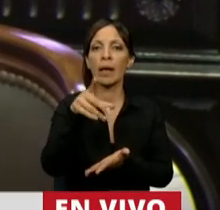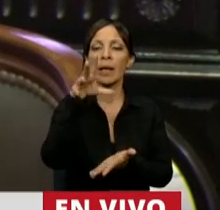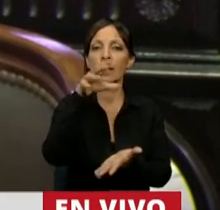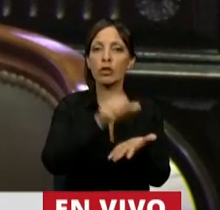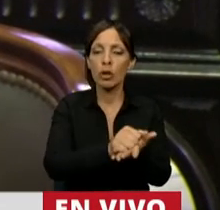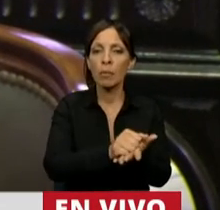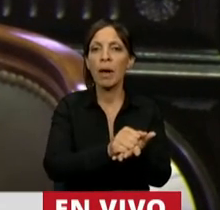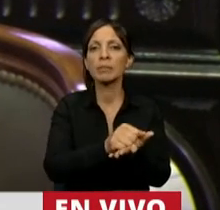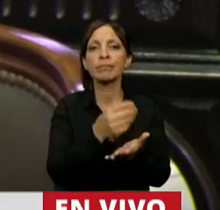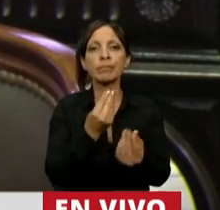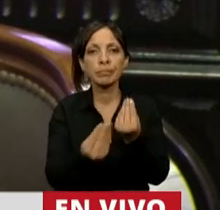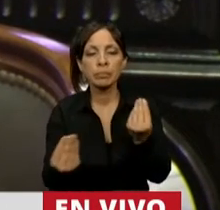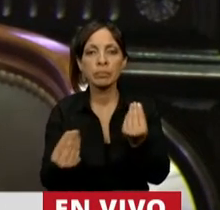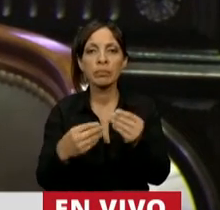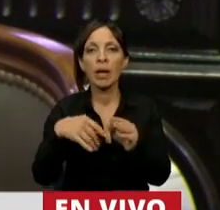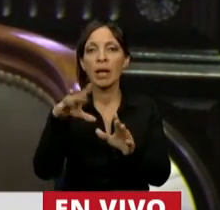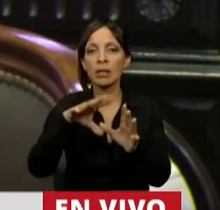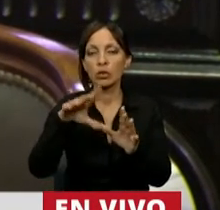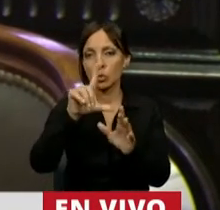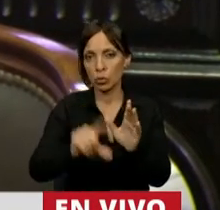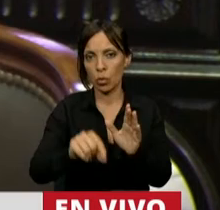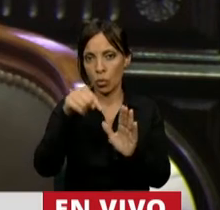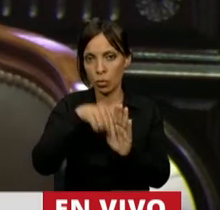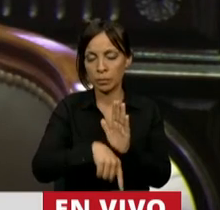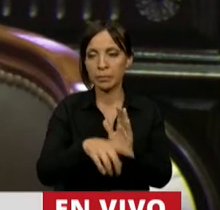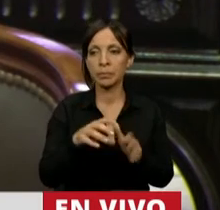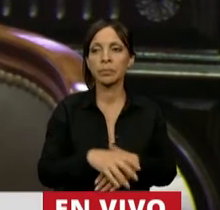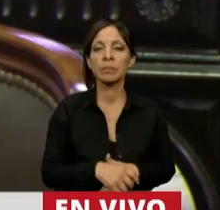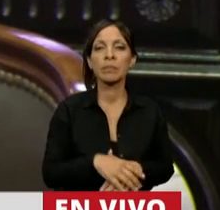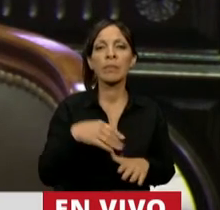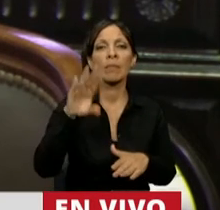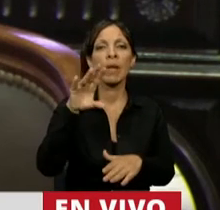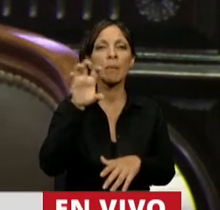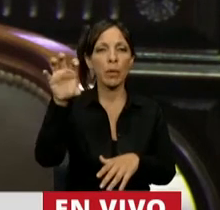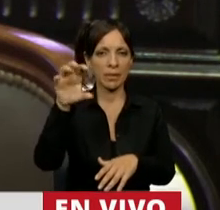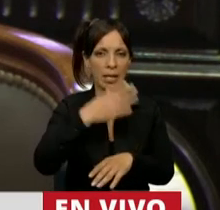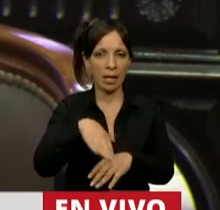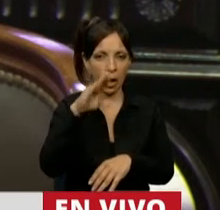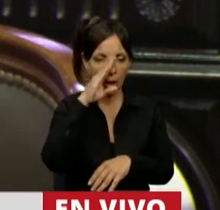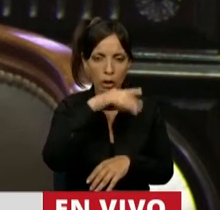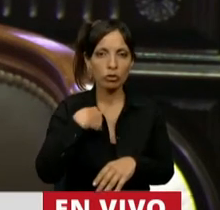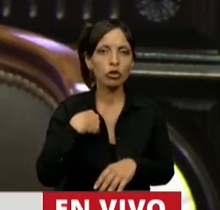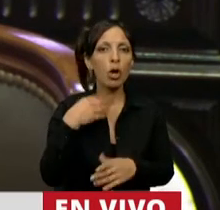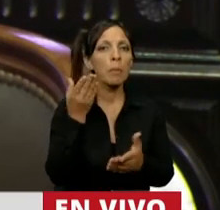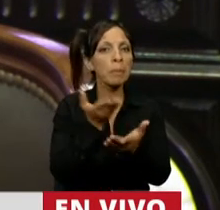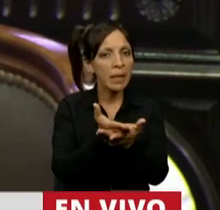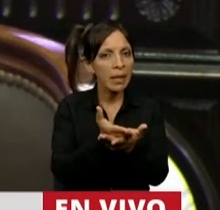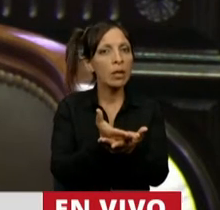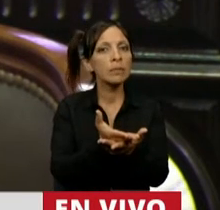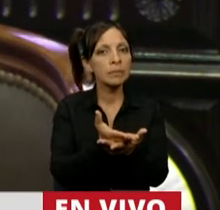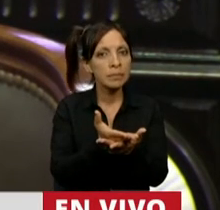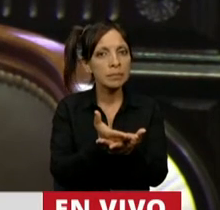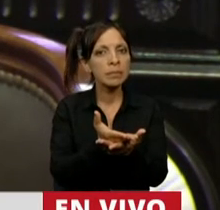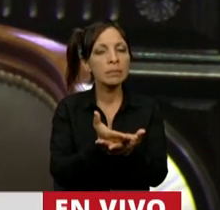el sur argentino, especialmente en mi provincia. Es un tema que lo vengo pidiendo sesión a sesión